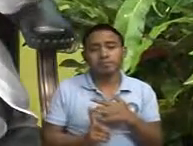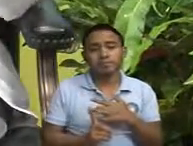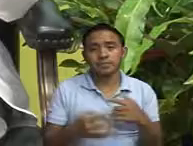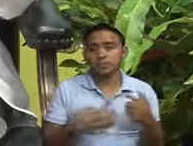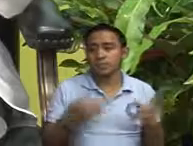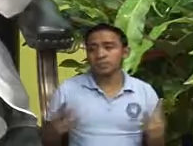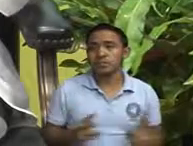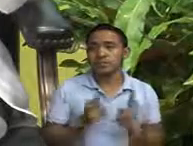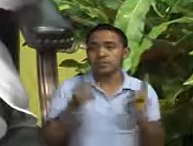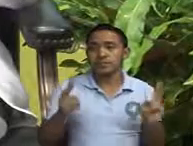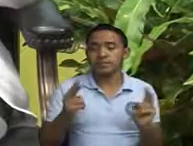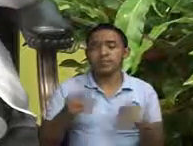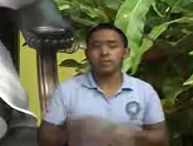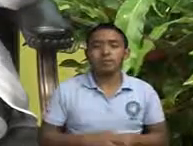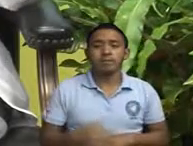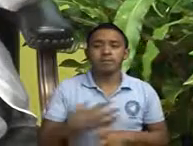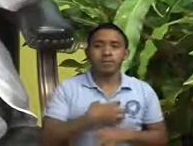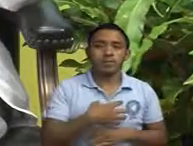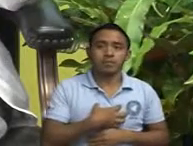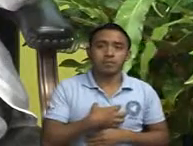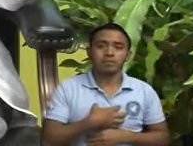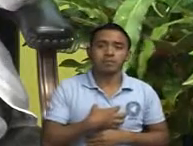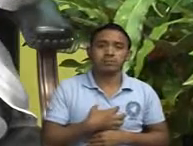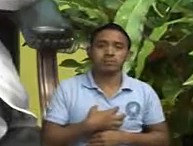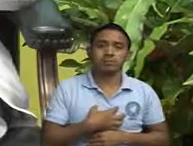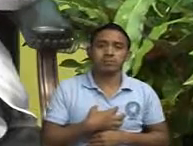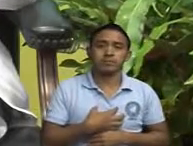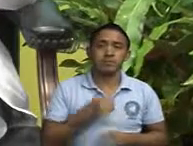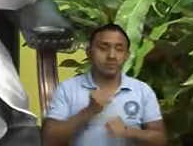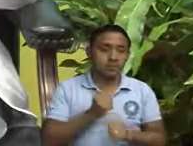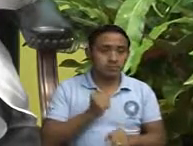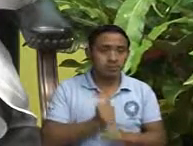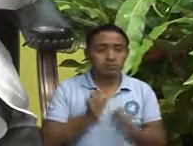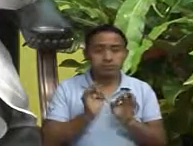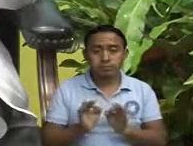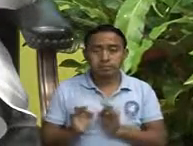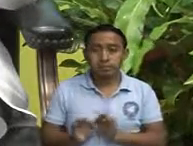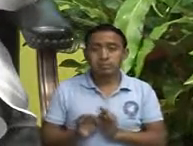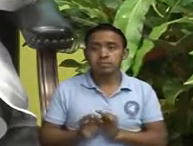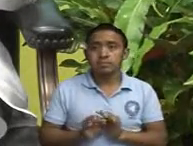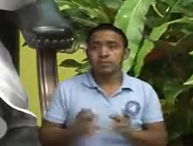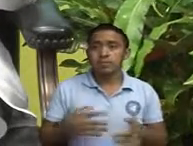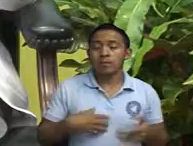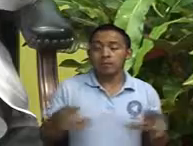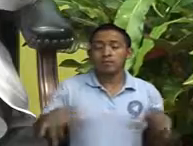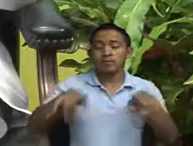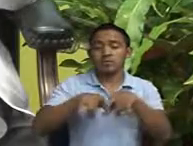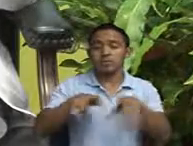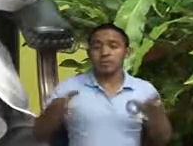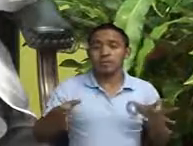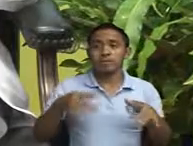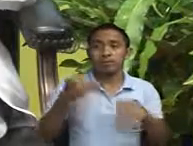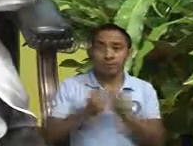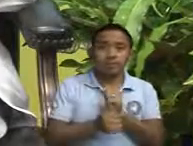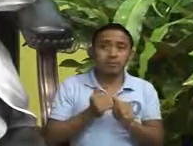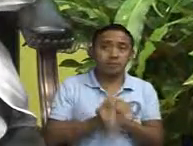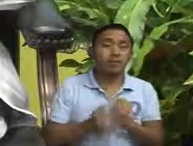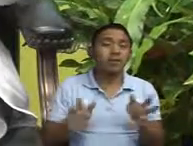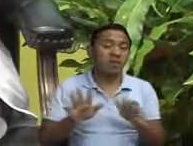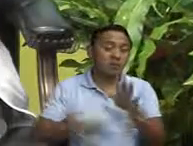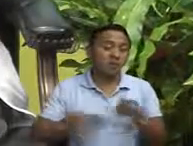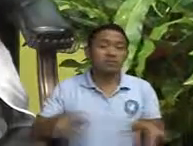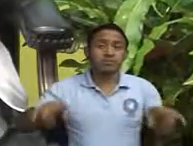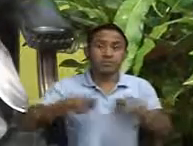tu vida cotidiana, en tu vida laboral y tu vida de pareja también, porque eso afecta mucho